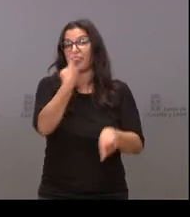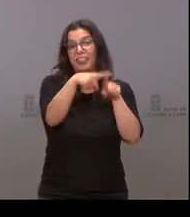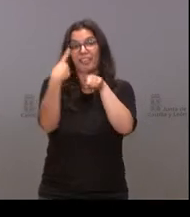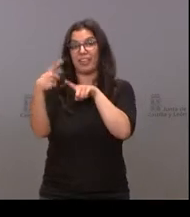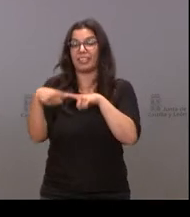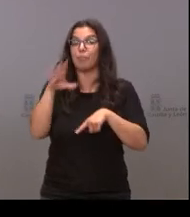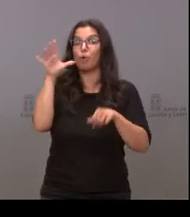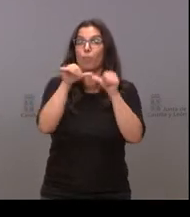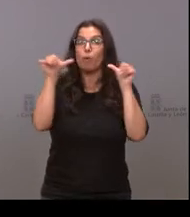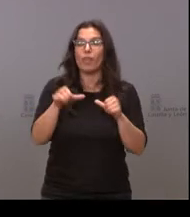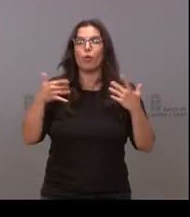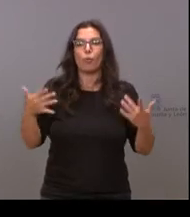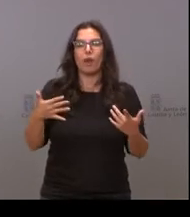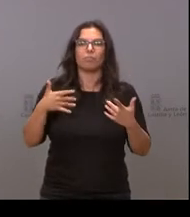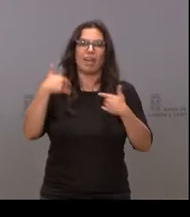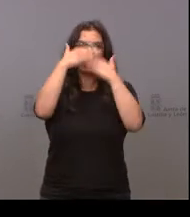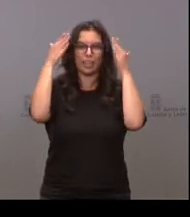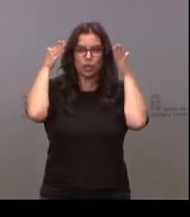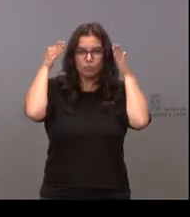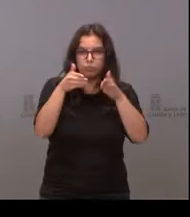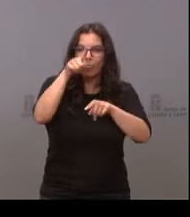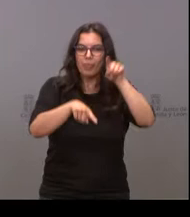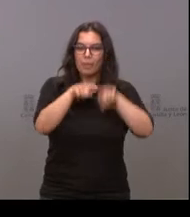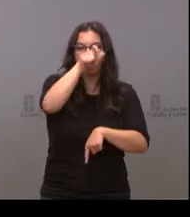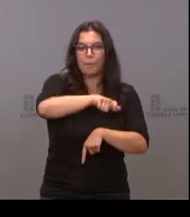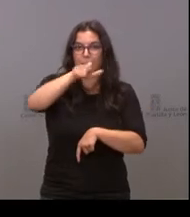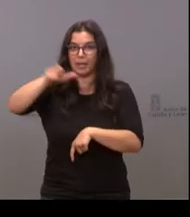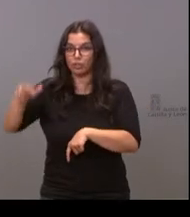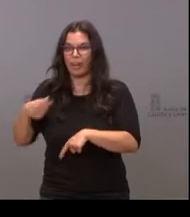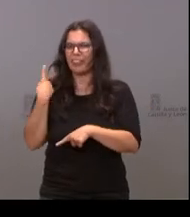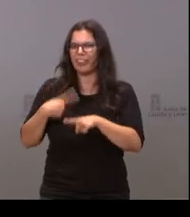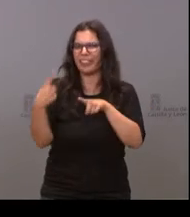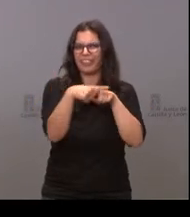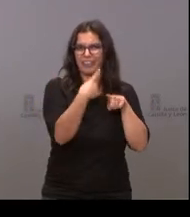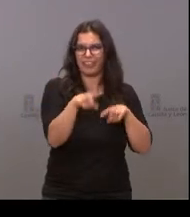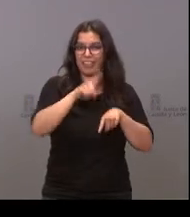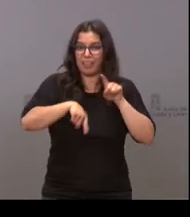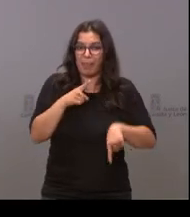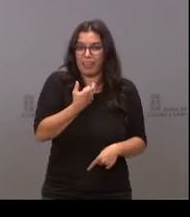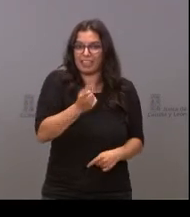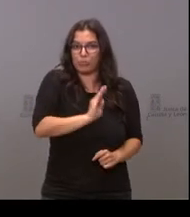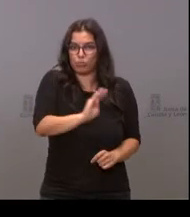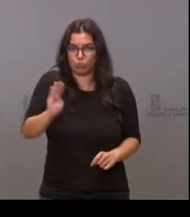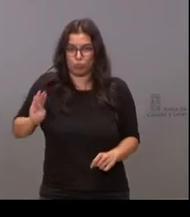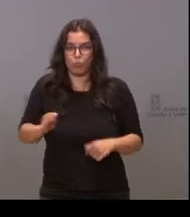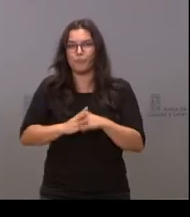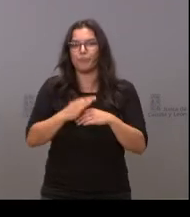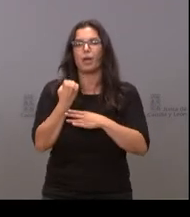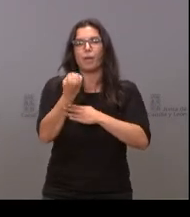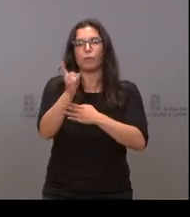modelo está basado en la atención centrada en la persona va a ser diferente para cada una de las personas lo que cada persona necesita se va a dar apoyo a las familias